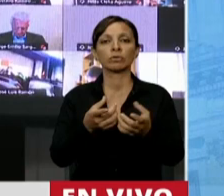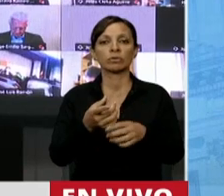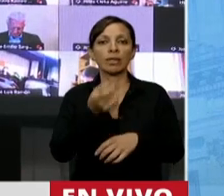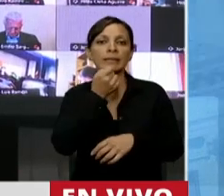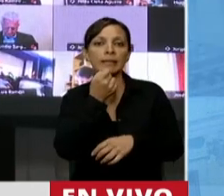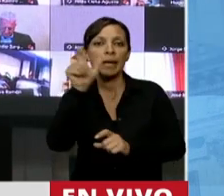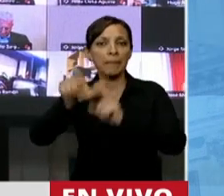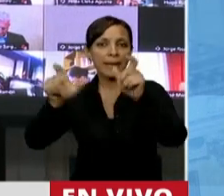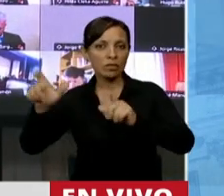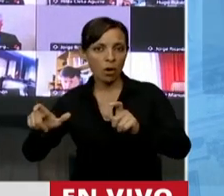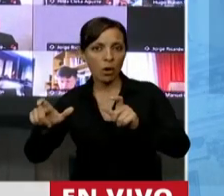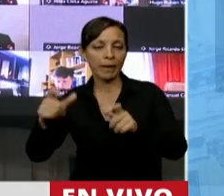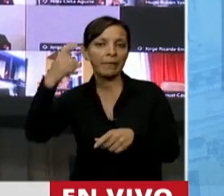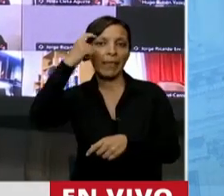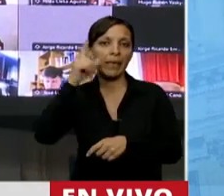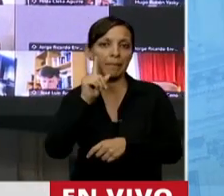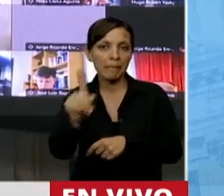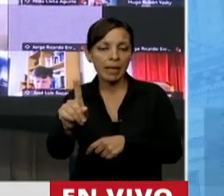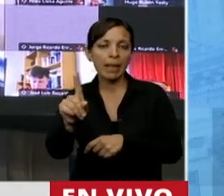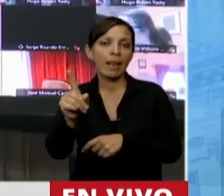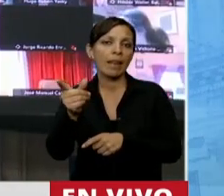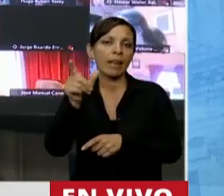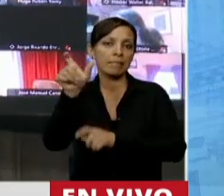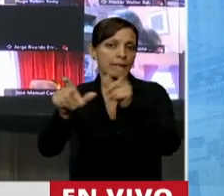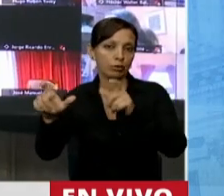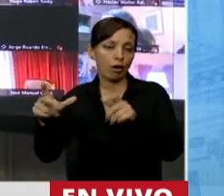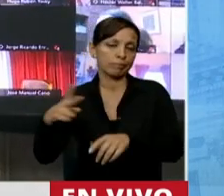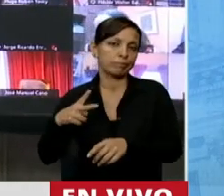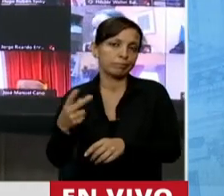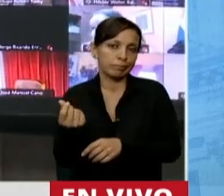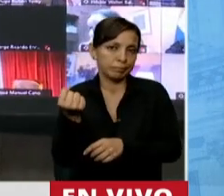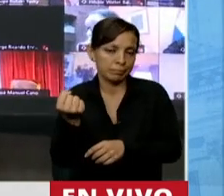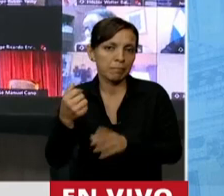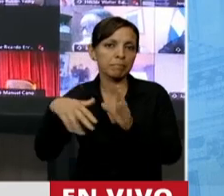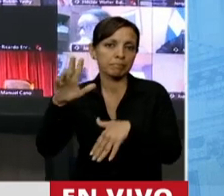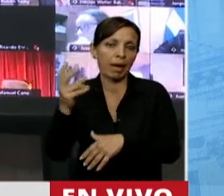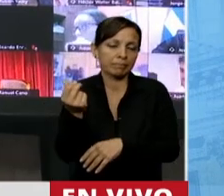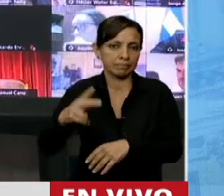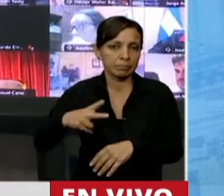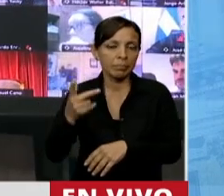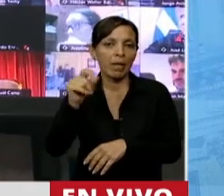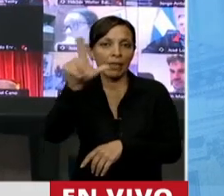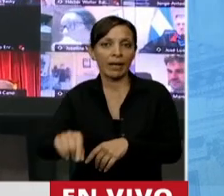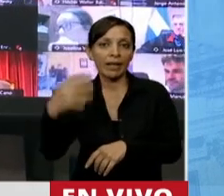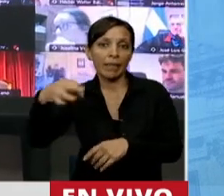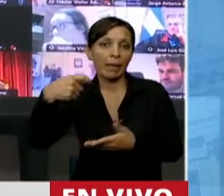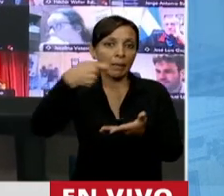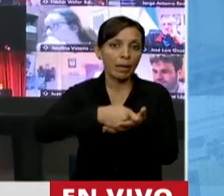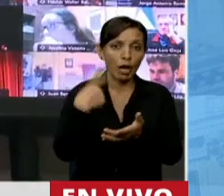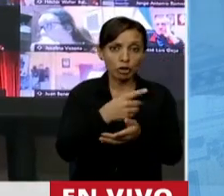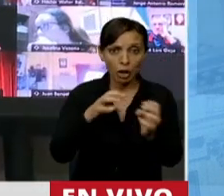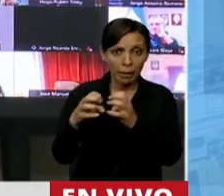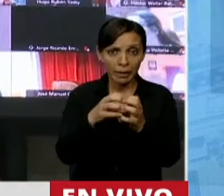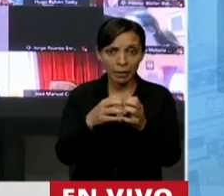las personas, si los 10.000 millonarios más ricos de la Argentina tienen que hacer un aporte extraordinario, en este